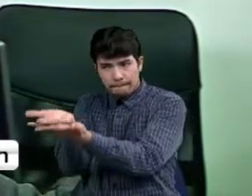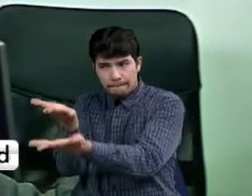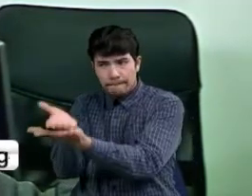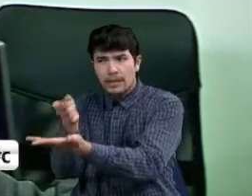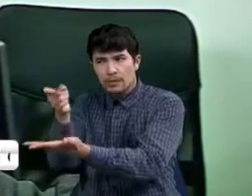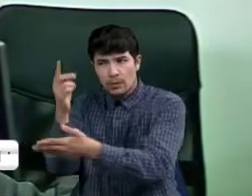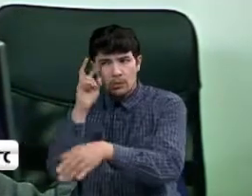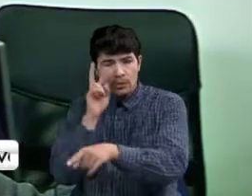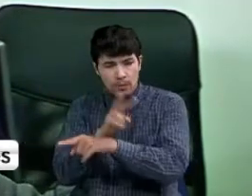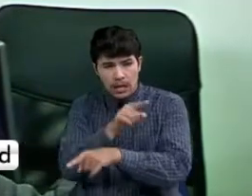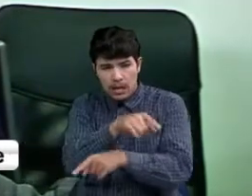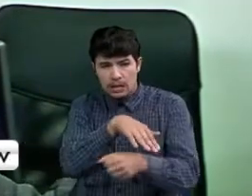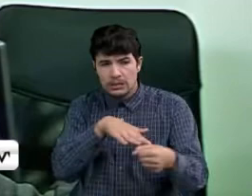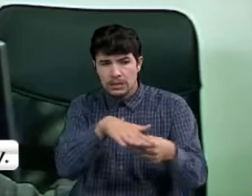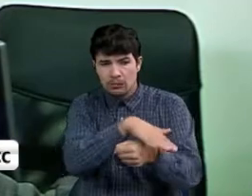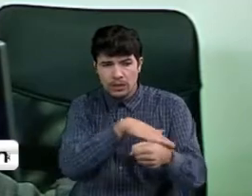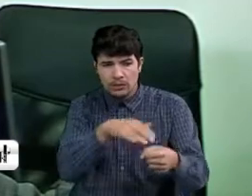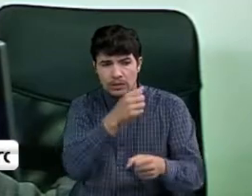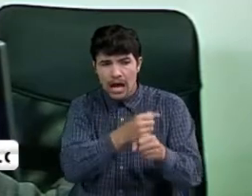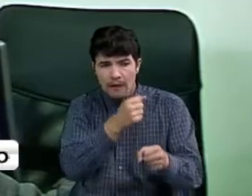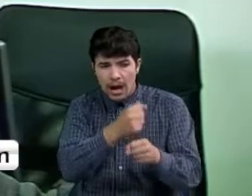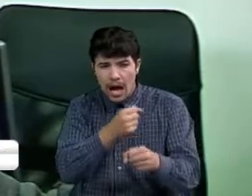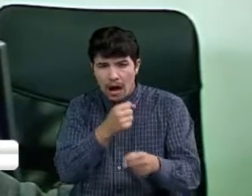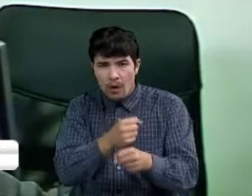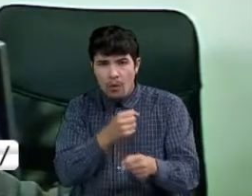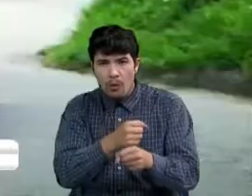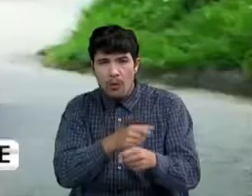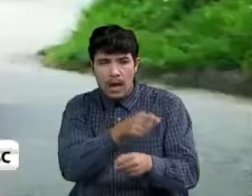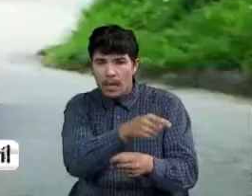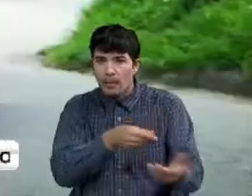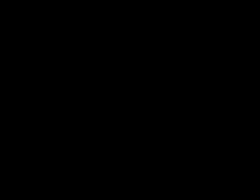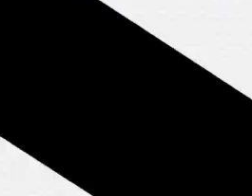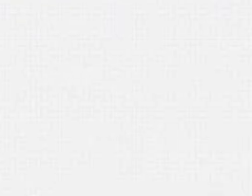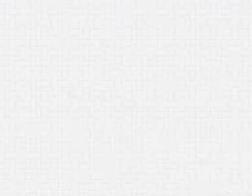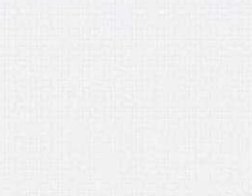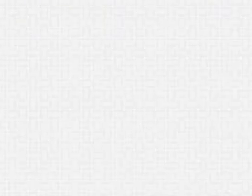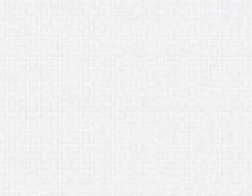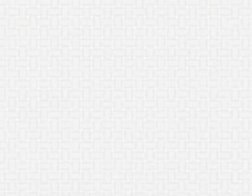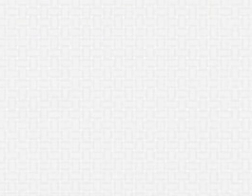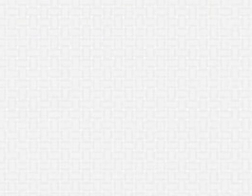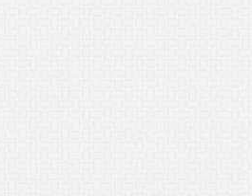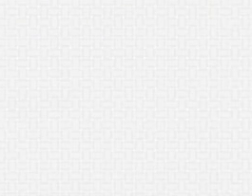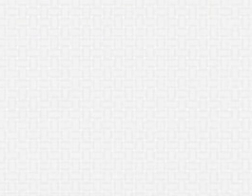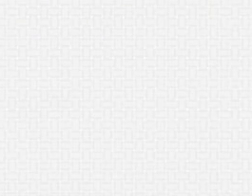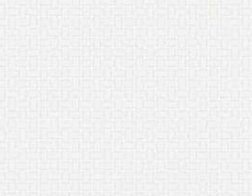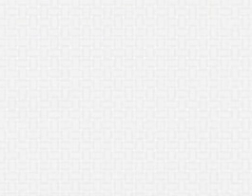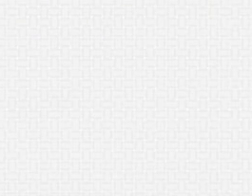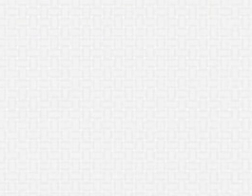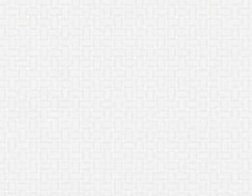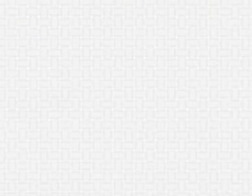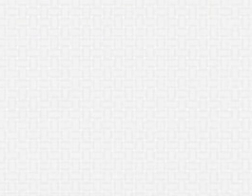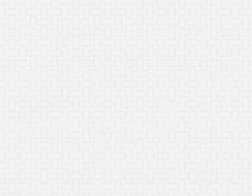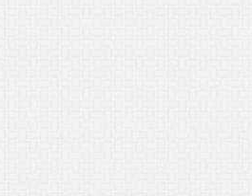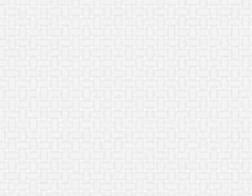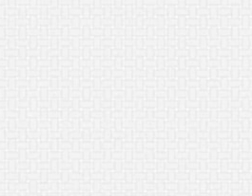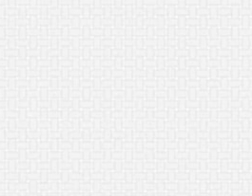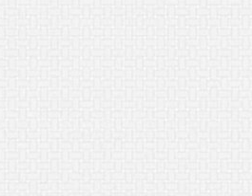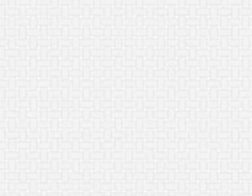entrar a sancionar a quien contrate a estas personas en situación de ilegalidad. Canaltro.com